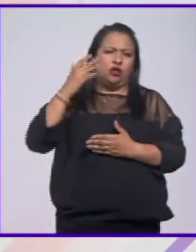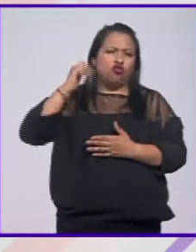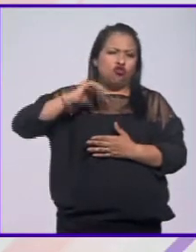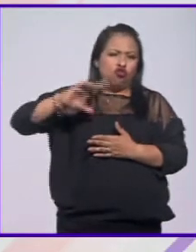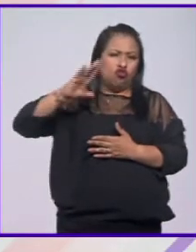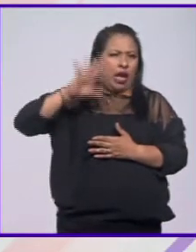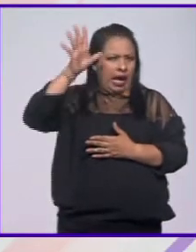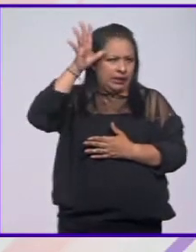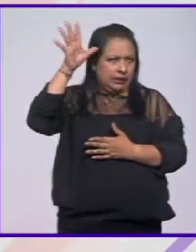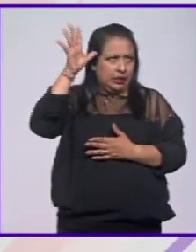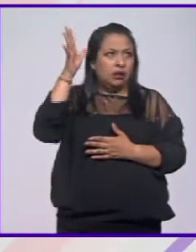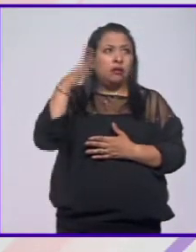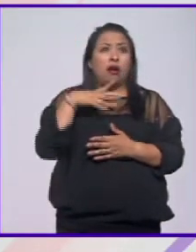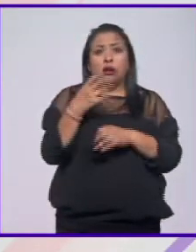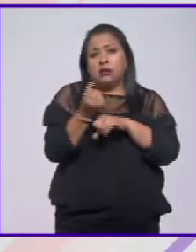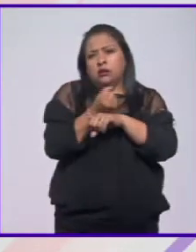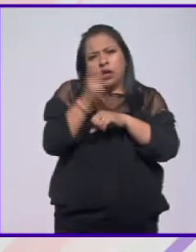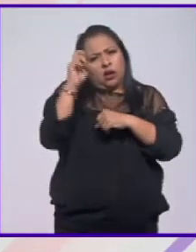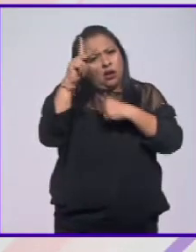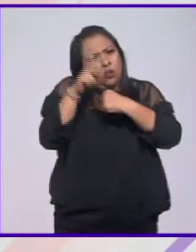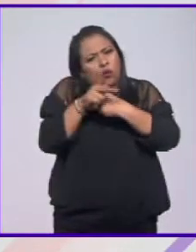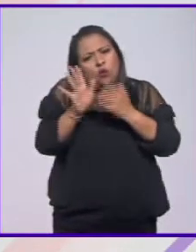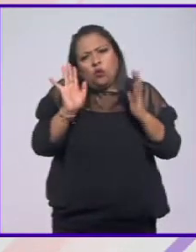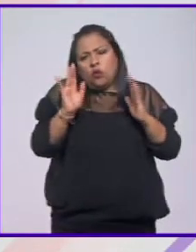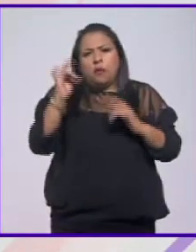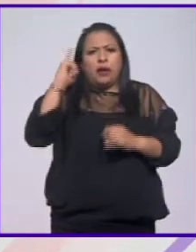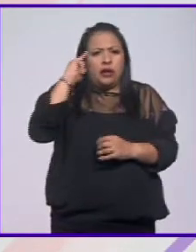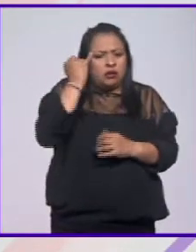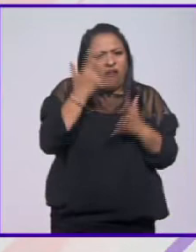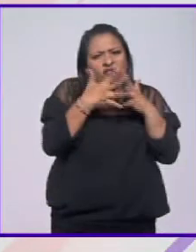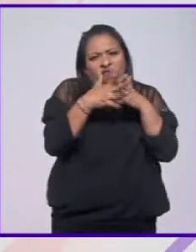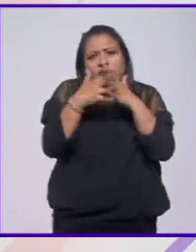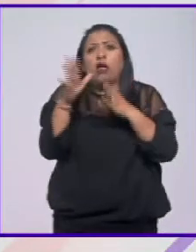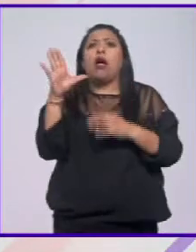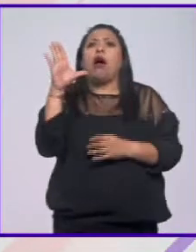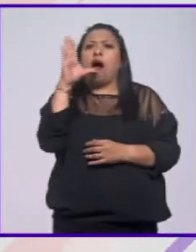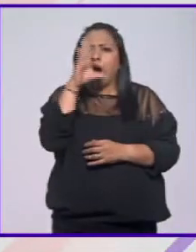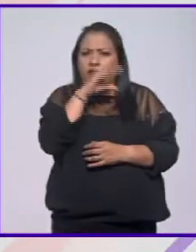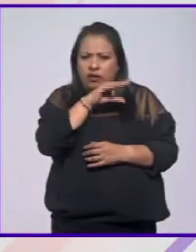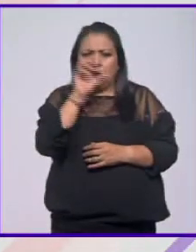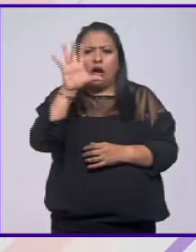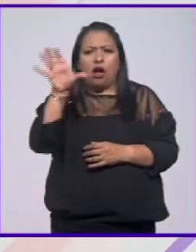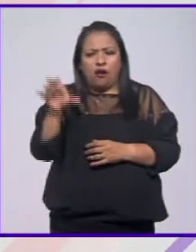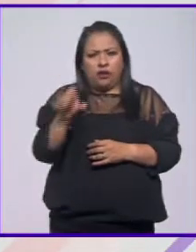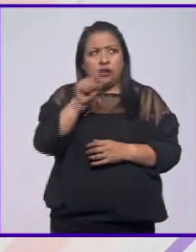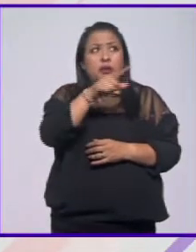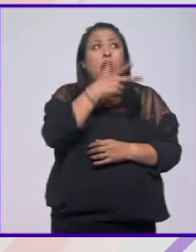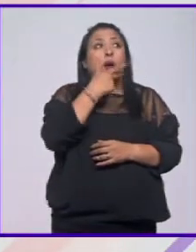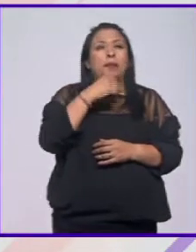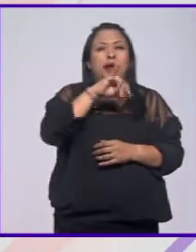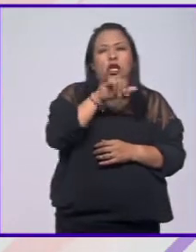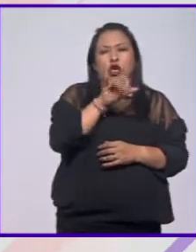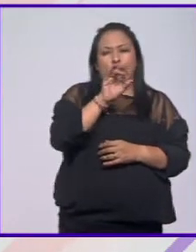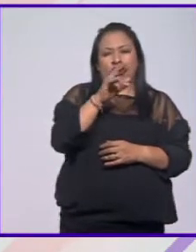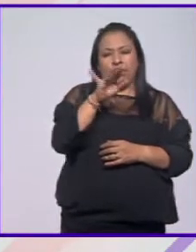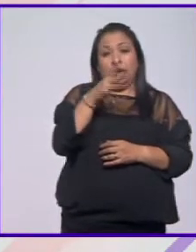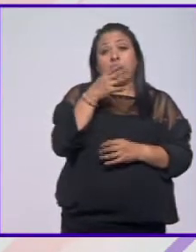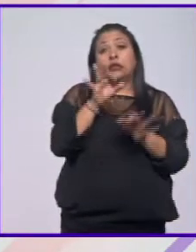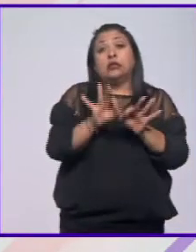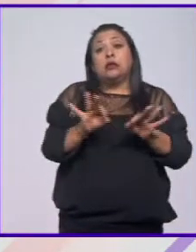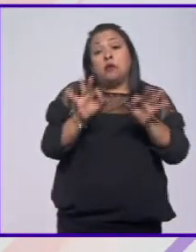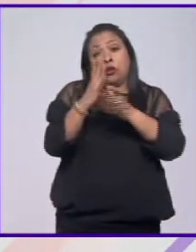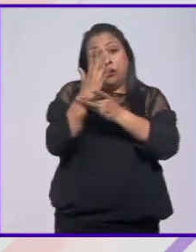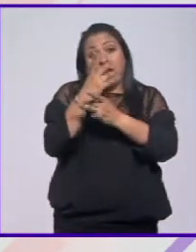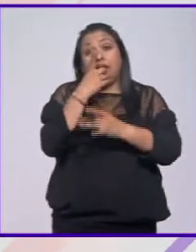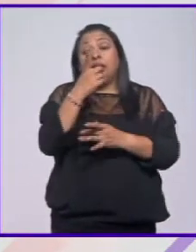tenemos sangre europea, indígena, africana también. Y lo dice Jorge Fernández muy bien aquí, lo importante